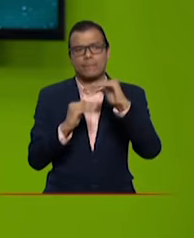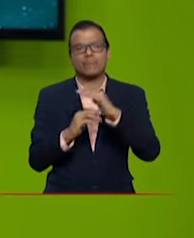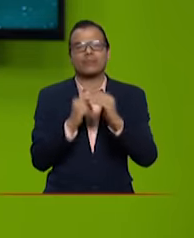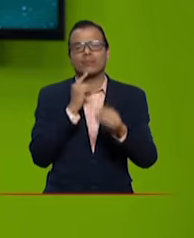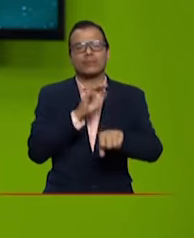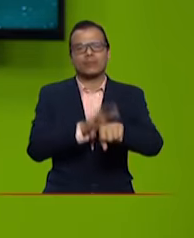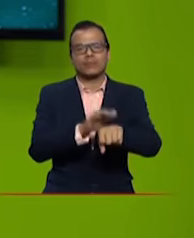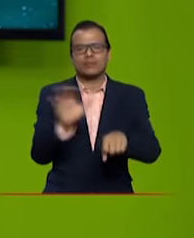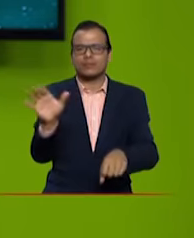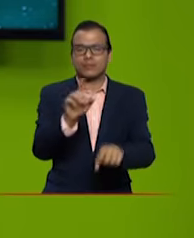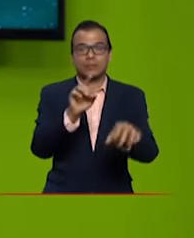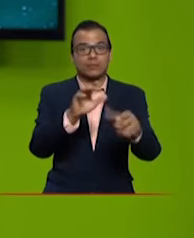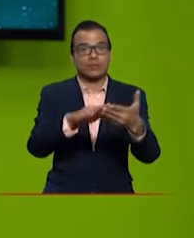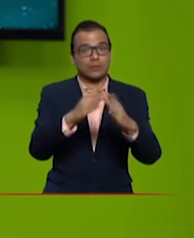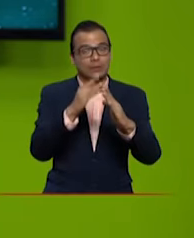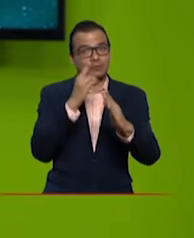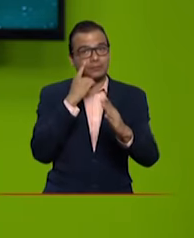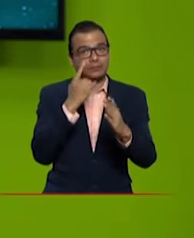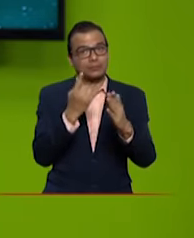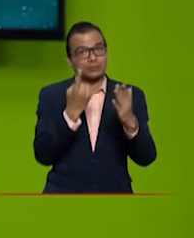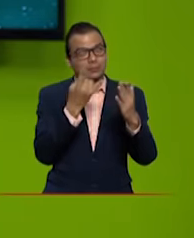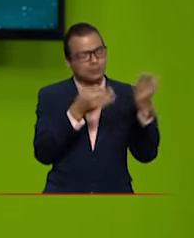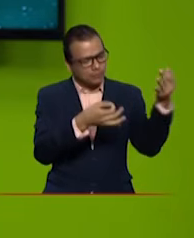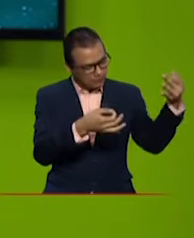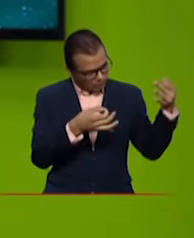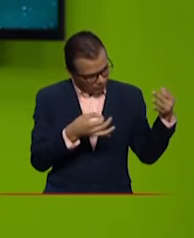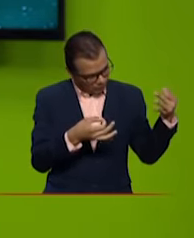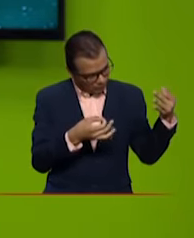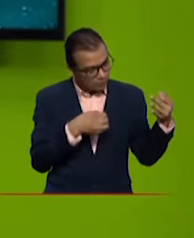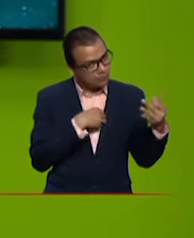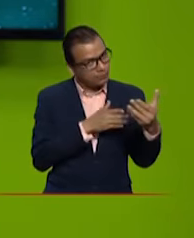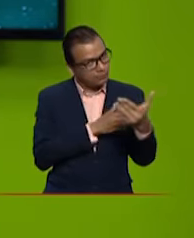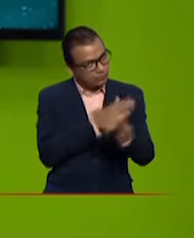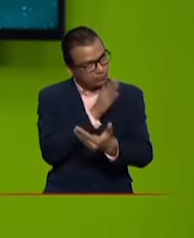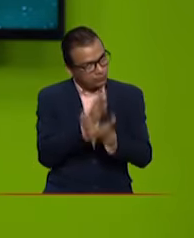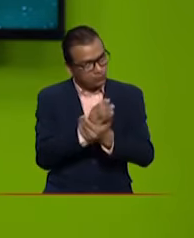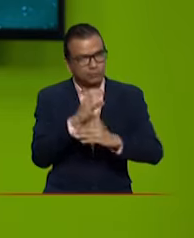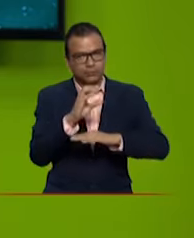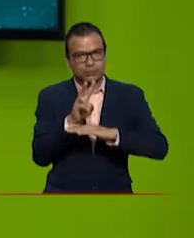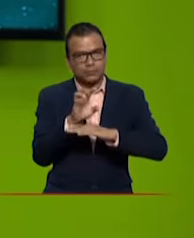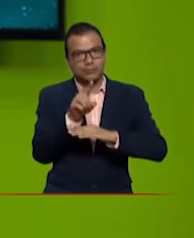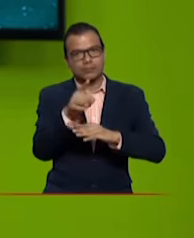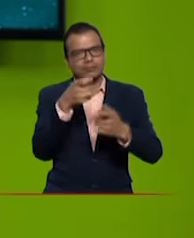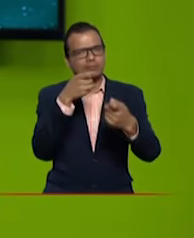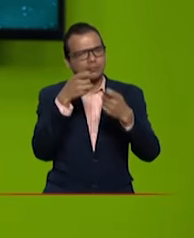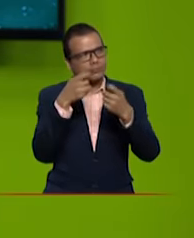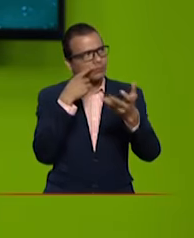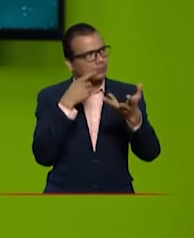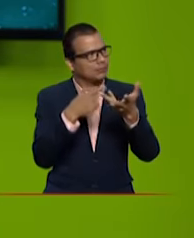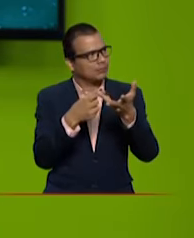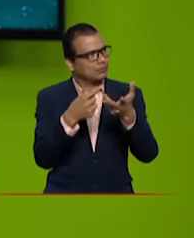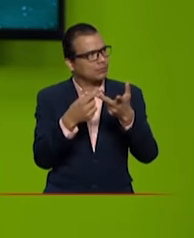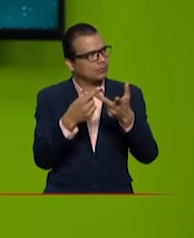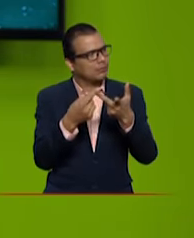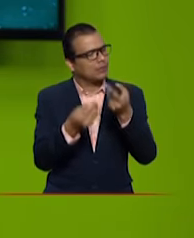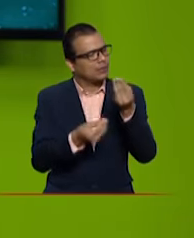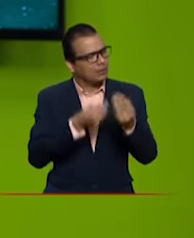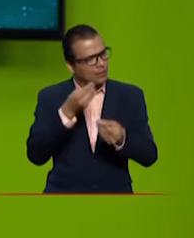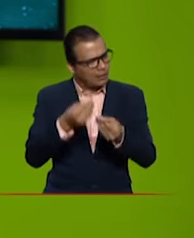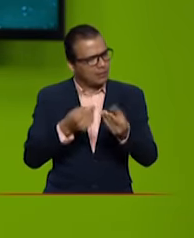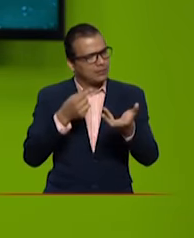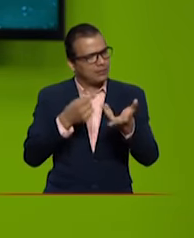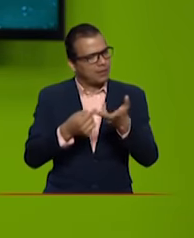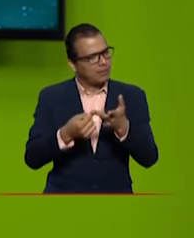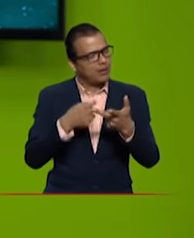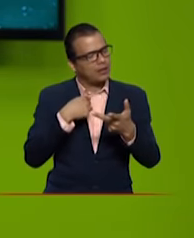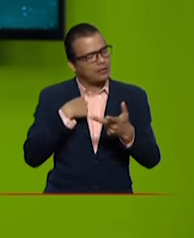usted mire eso, vaya a la corporación. Y en la CBC le decimos, mire, como esto es un área protegida, usted solo puede hacer estas